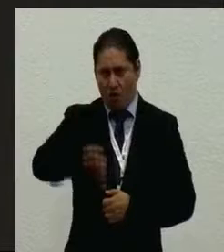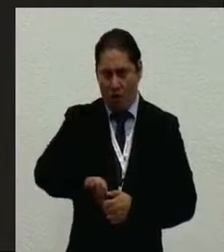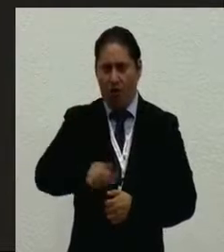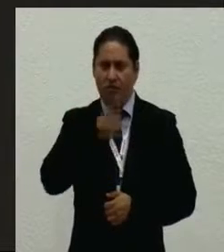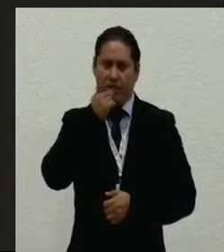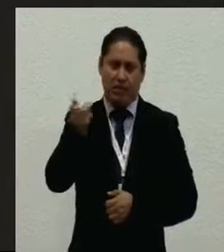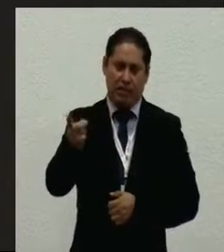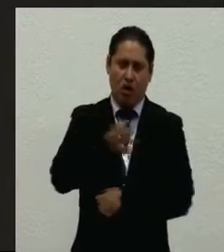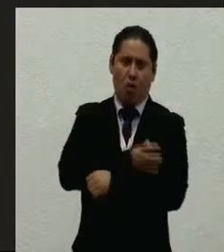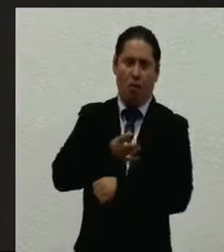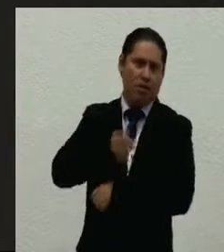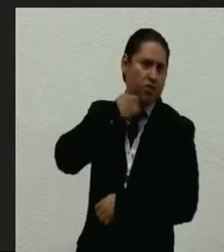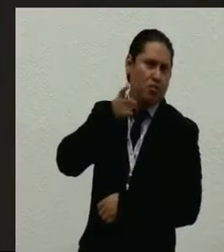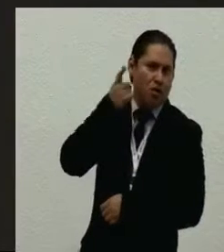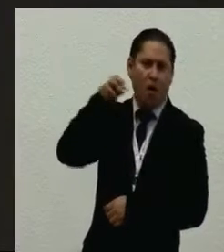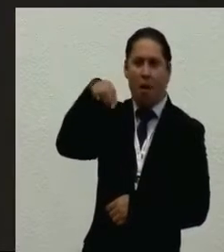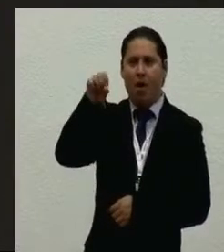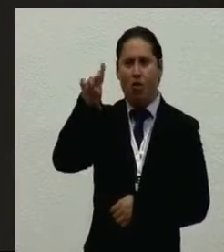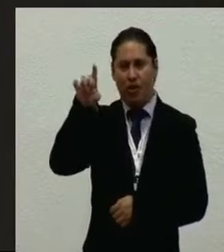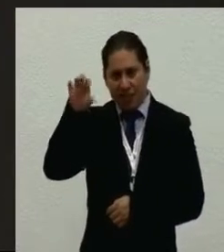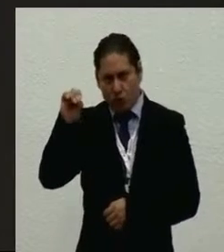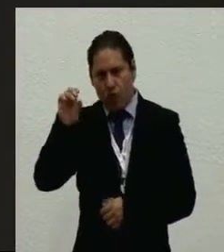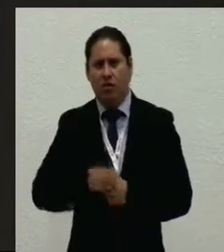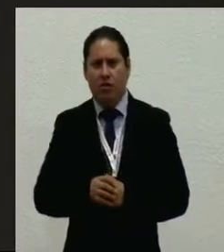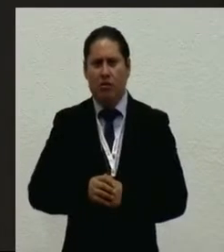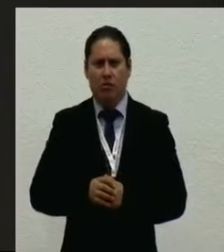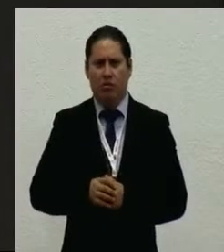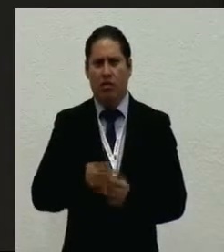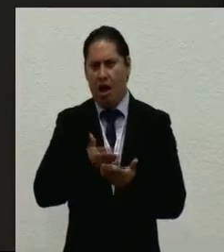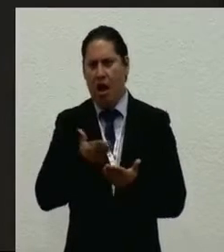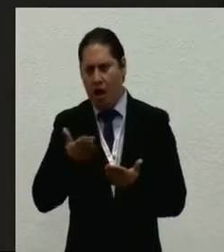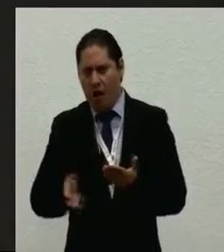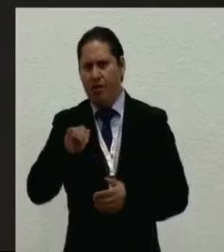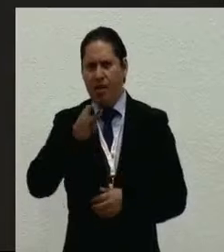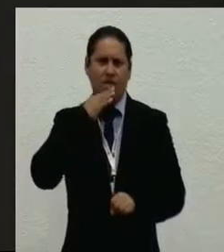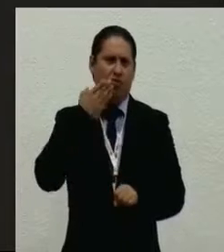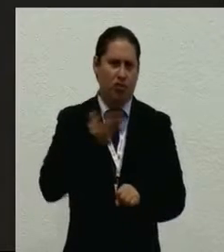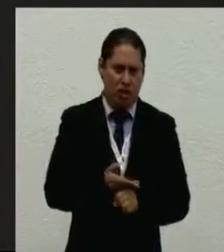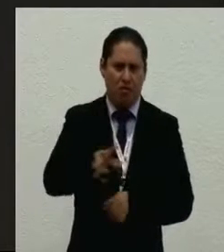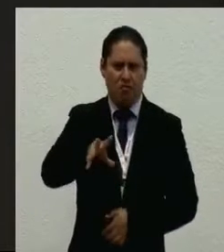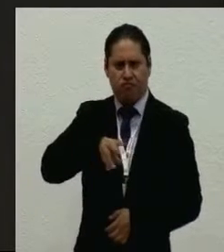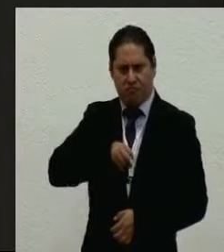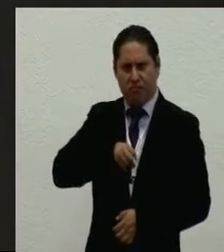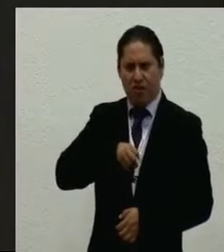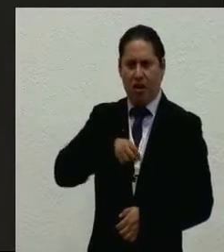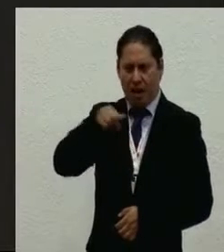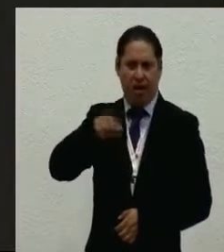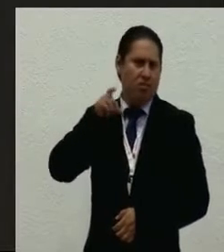bien lo decía mi compañero diputado Mauricio, estamos asumiendo una responsabilidad como